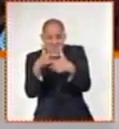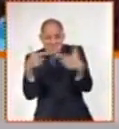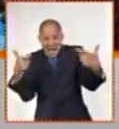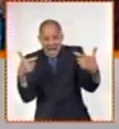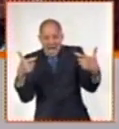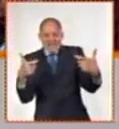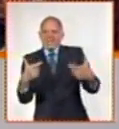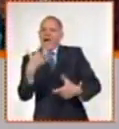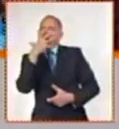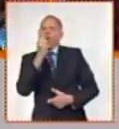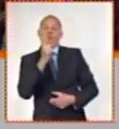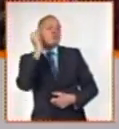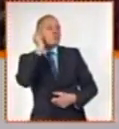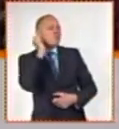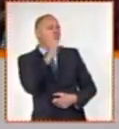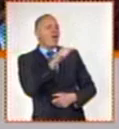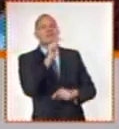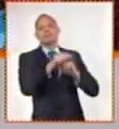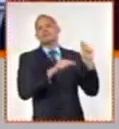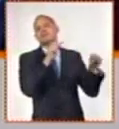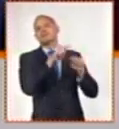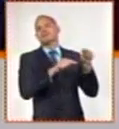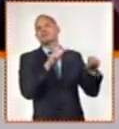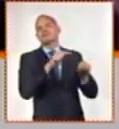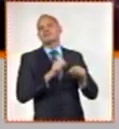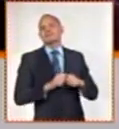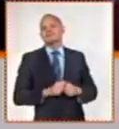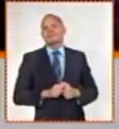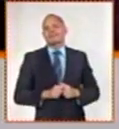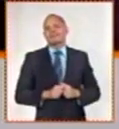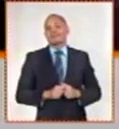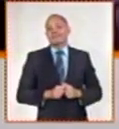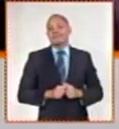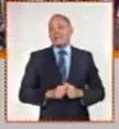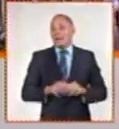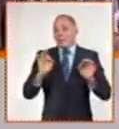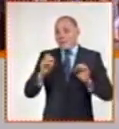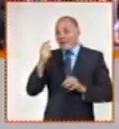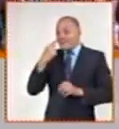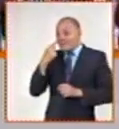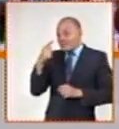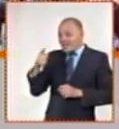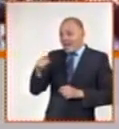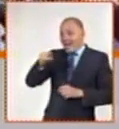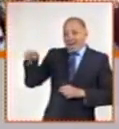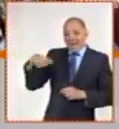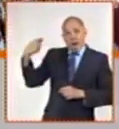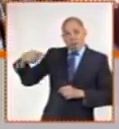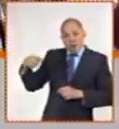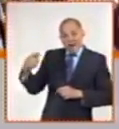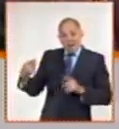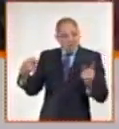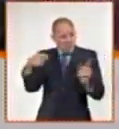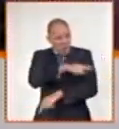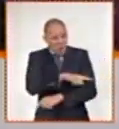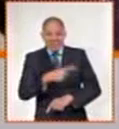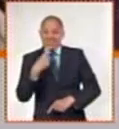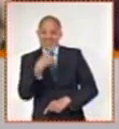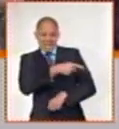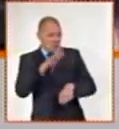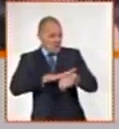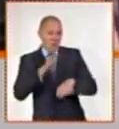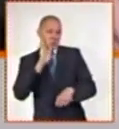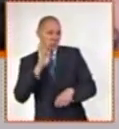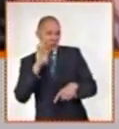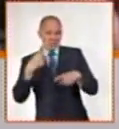acusaciones en su contra, ni con la emergencia dentro de su movimiento de otros políticos, todavía no. Y por